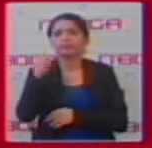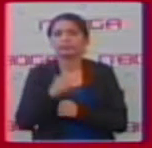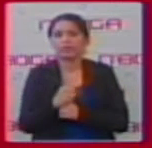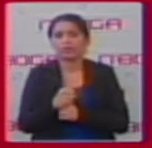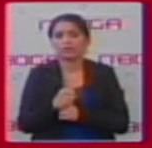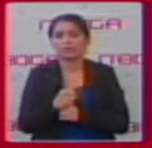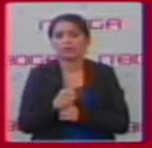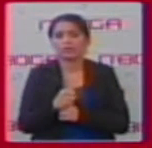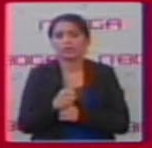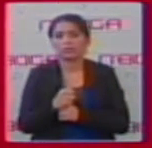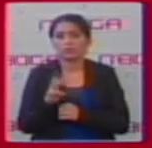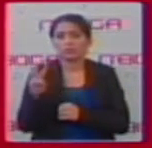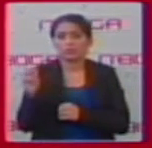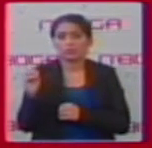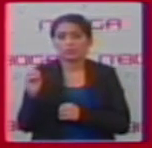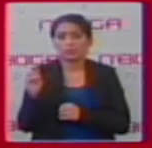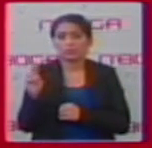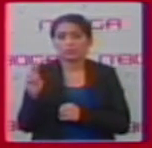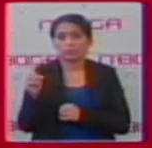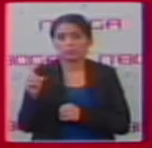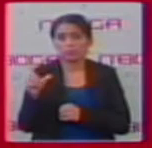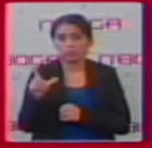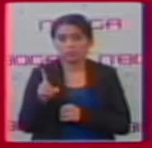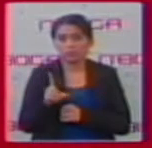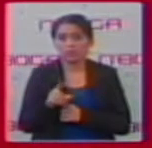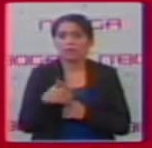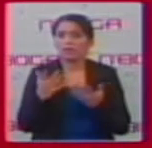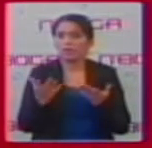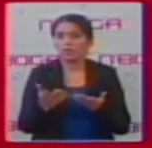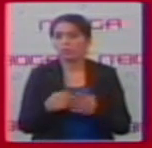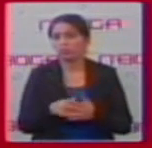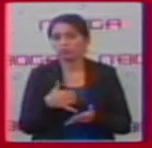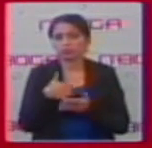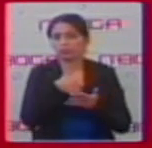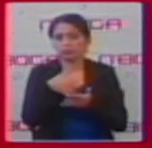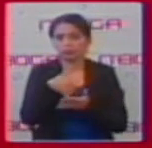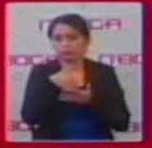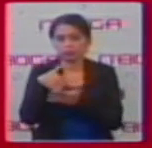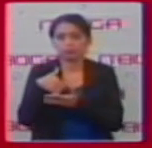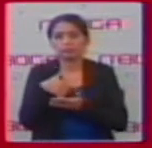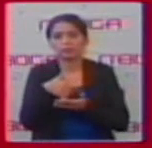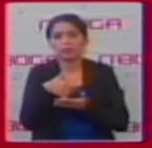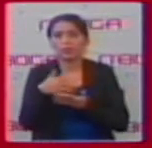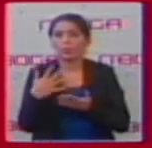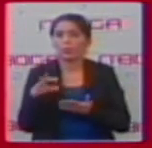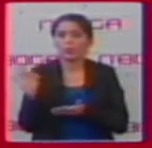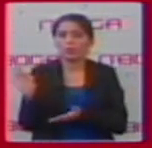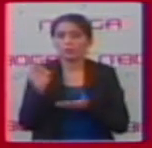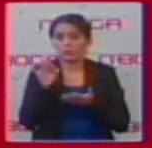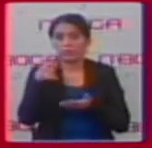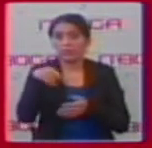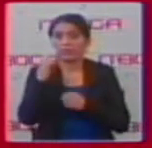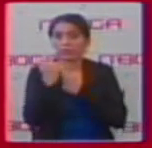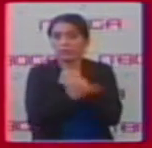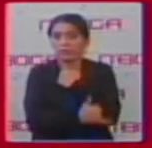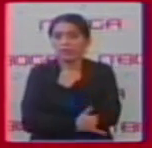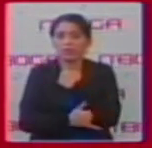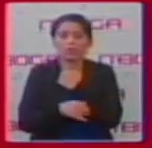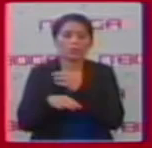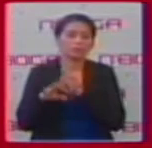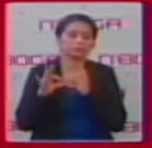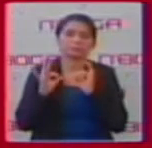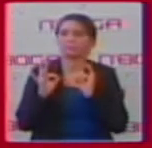Awards premios por su presencia como ciudades representando al país, ya es un gran hecho, ya es un gran